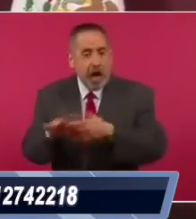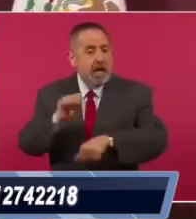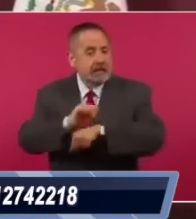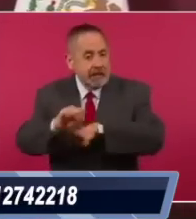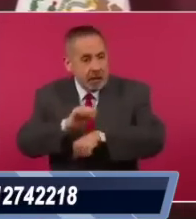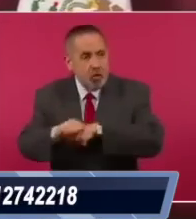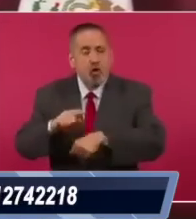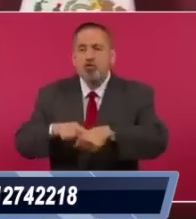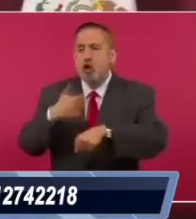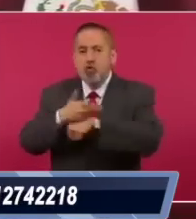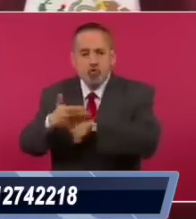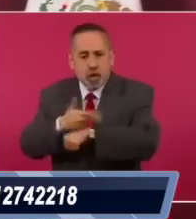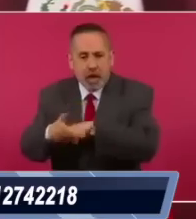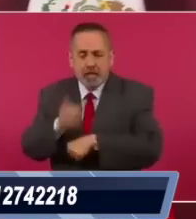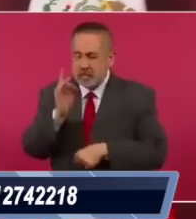Honduras,